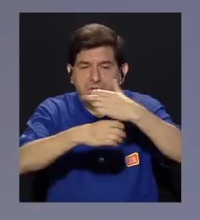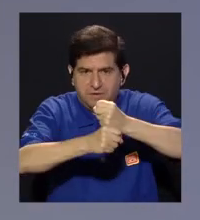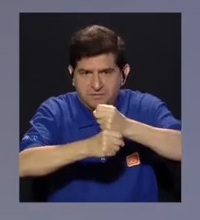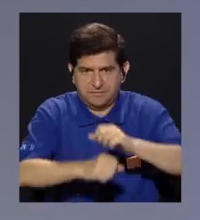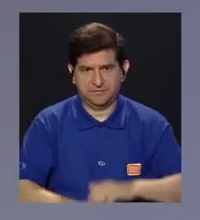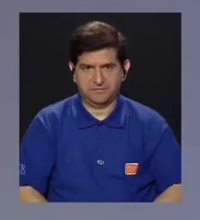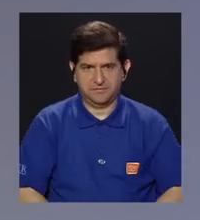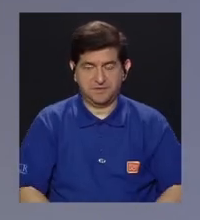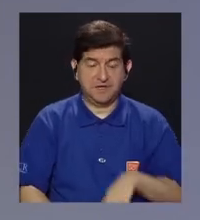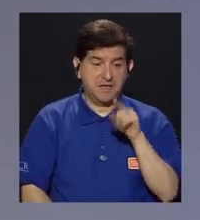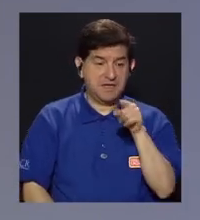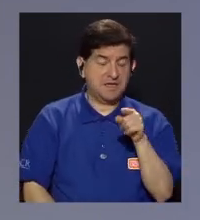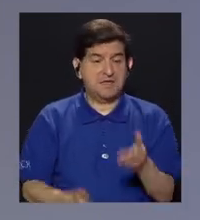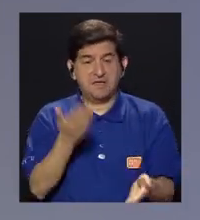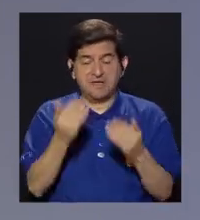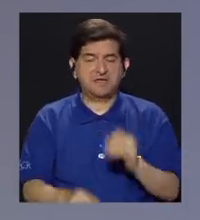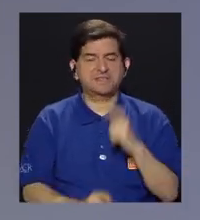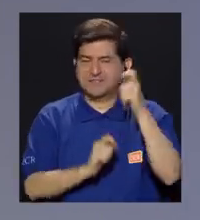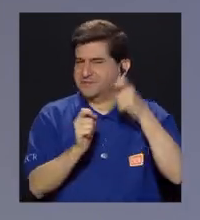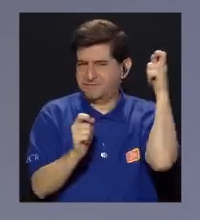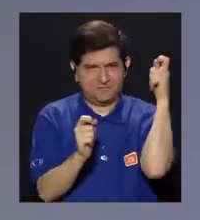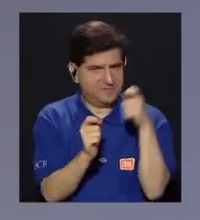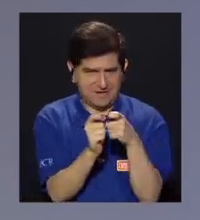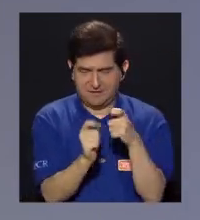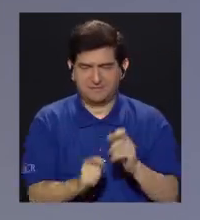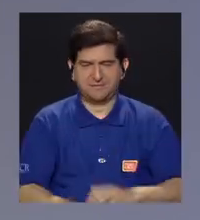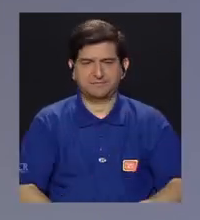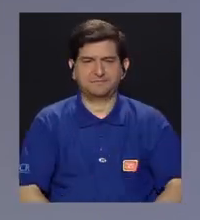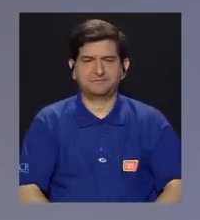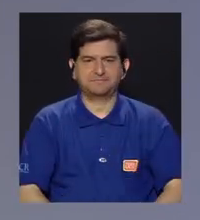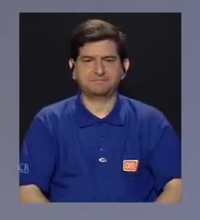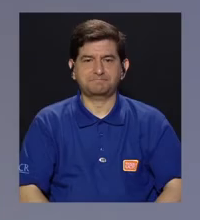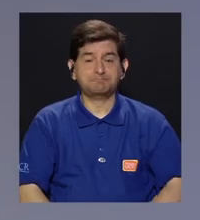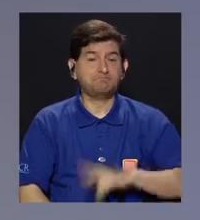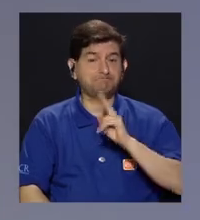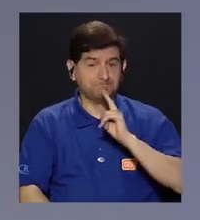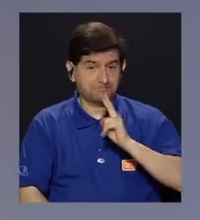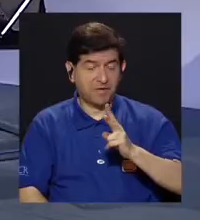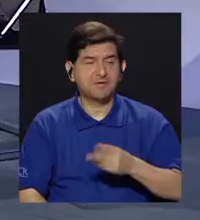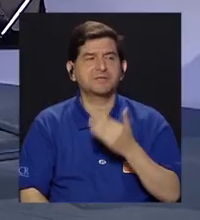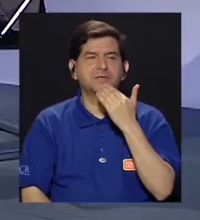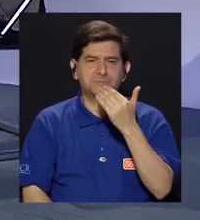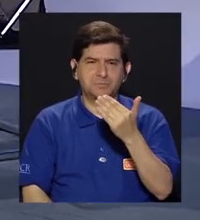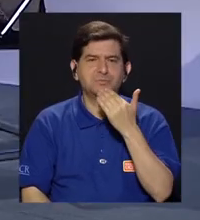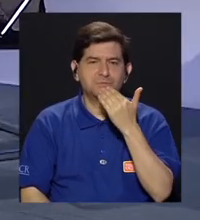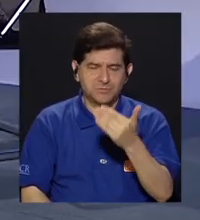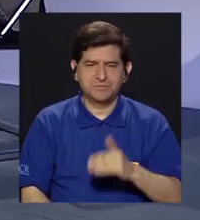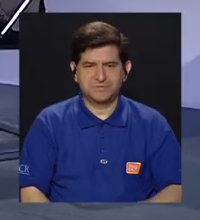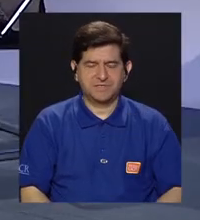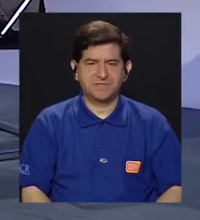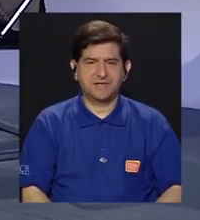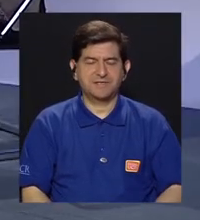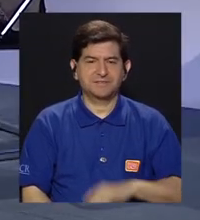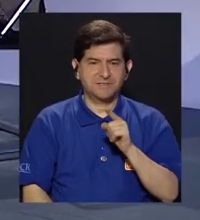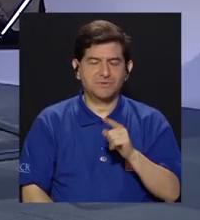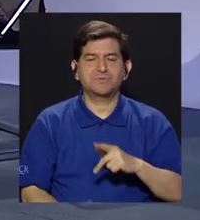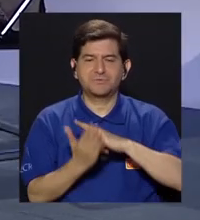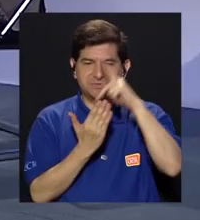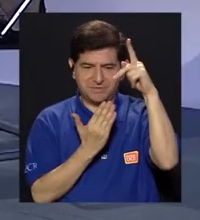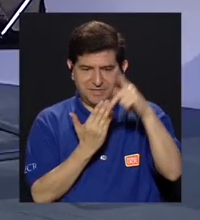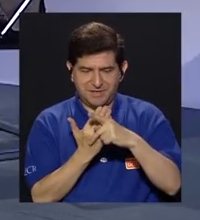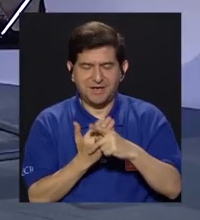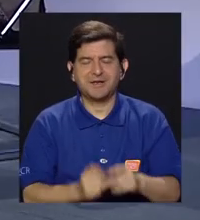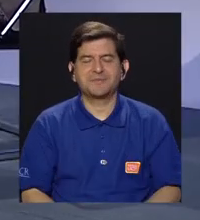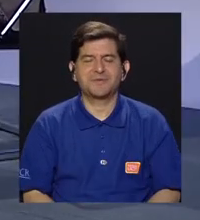publicaciones que se hicieron y que fueron inexactas así que de verdad que muy agradecido por estar con